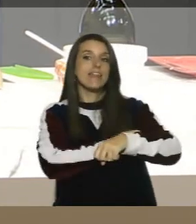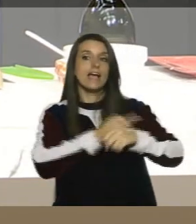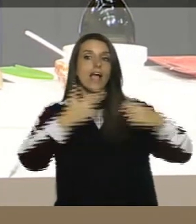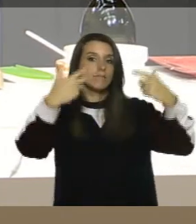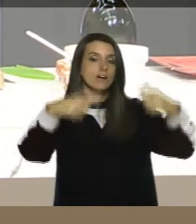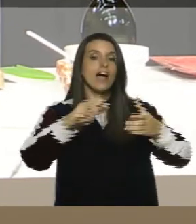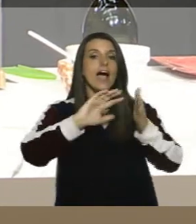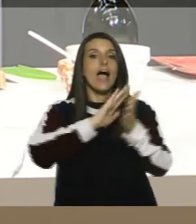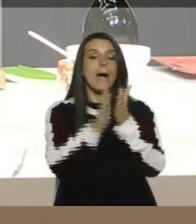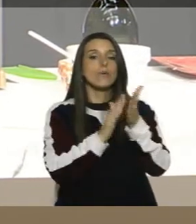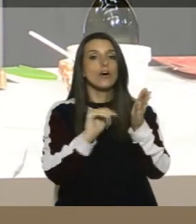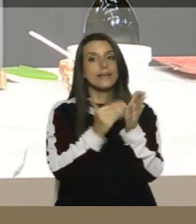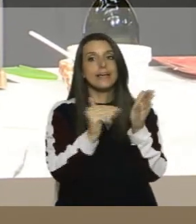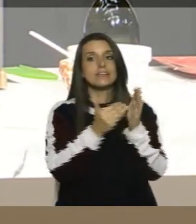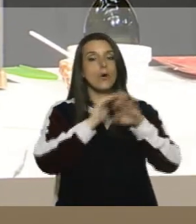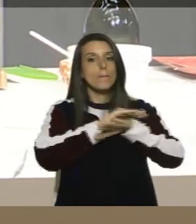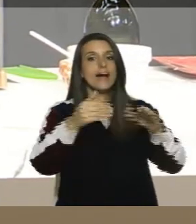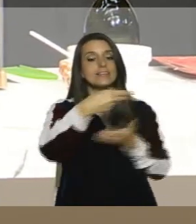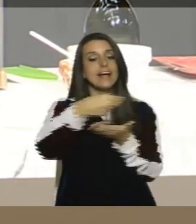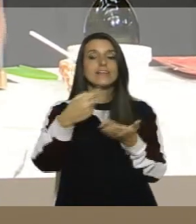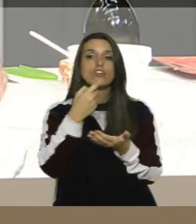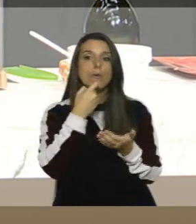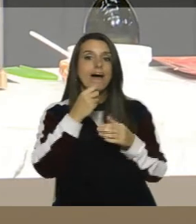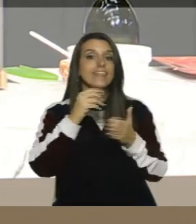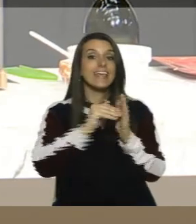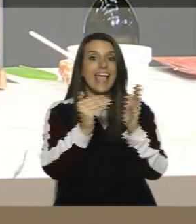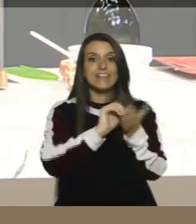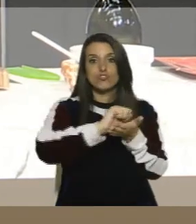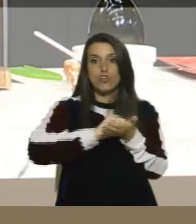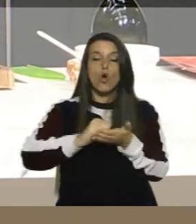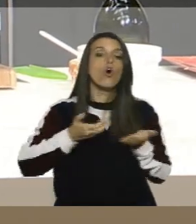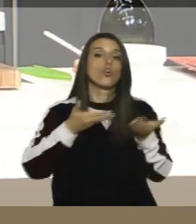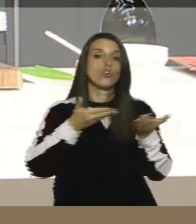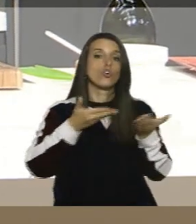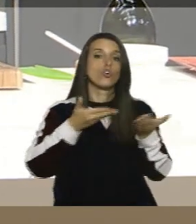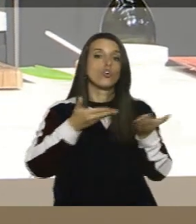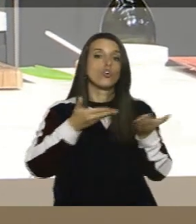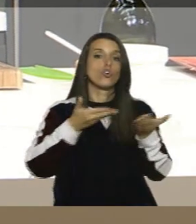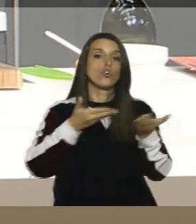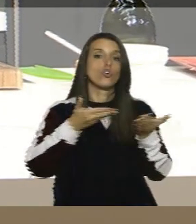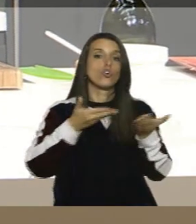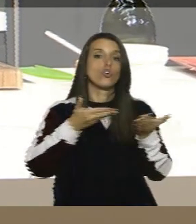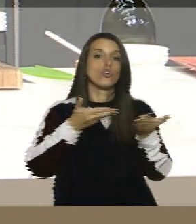Pusimos jamón, queso, otra masa, salsa de tomate y queso y nos vamos al horno. Perfecto, nos vamos al horno. Seguimos con las frilloas, pero ahora despedimos.